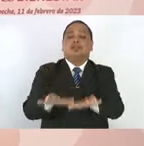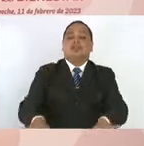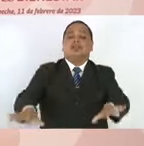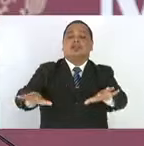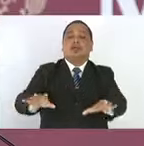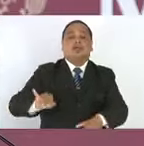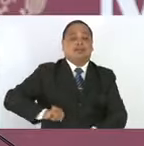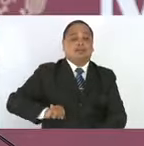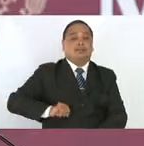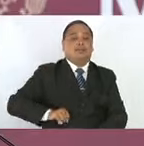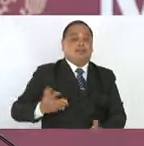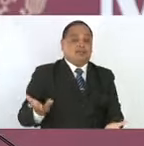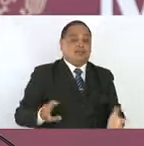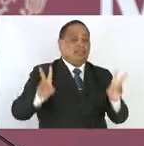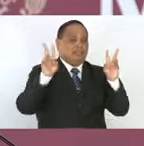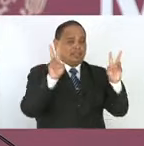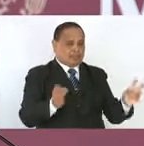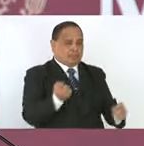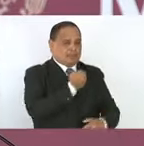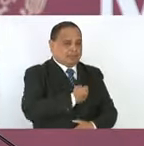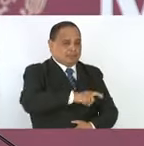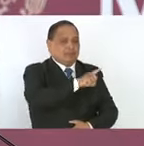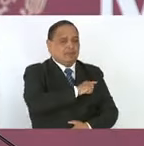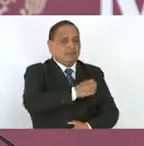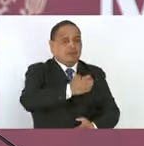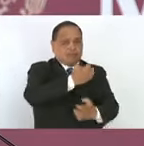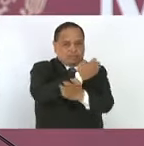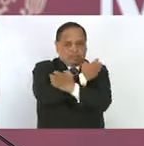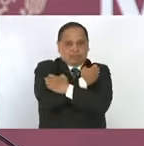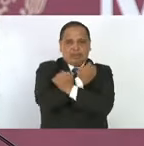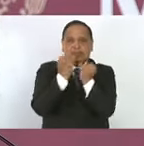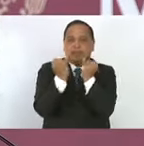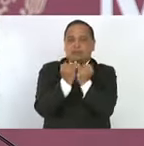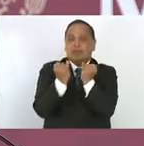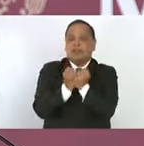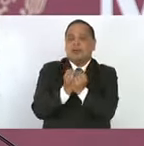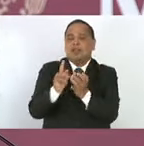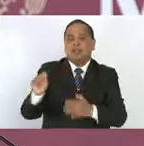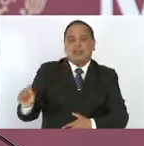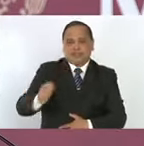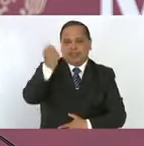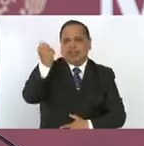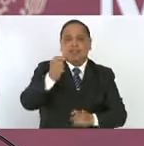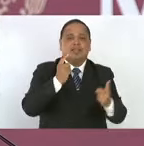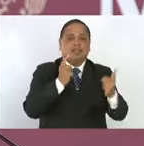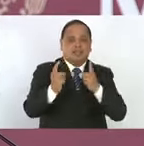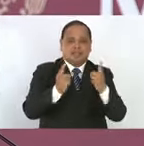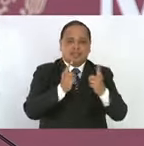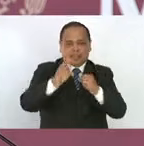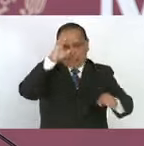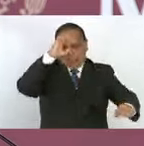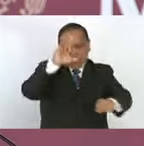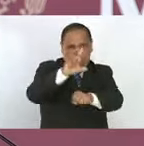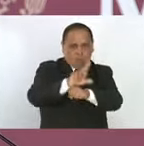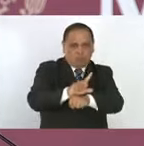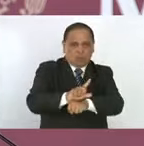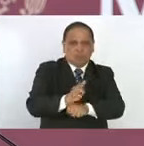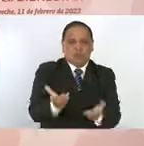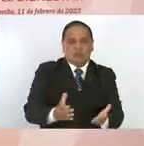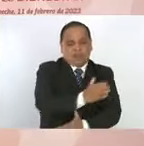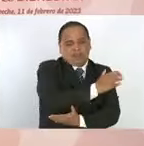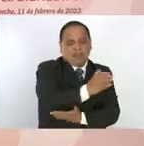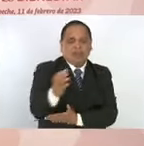común como la salud, la educación, la biotecnología, el deporte, la cultura y la